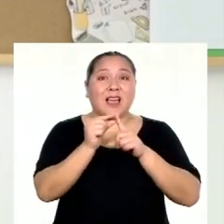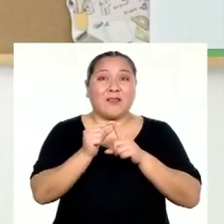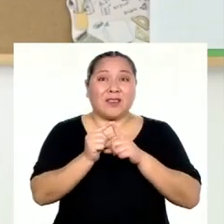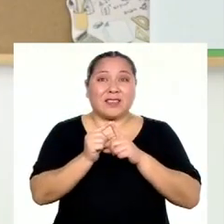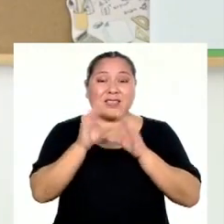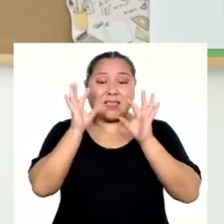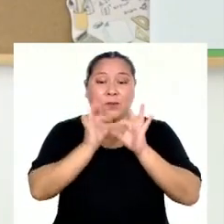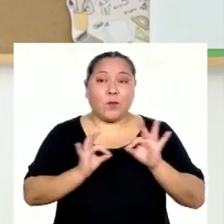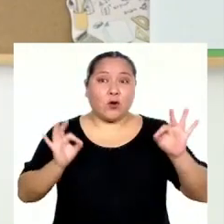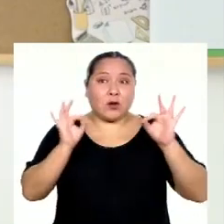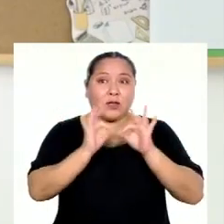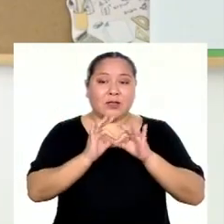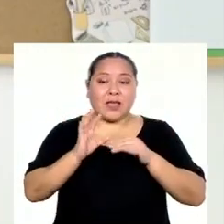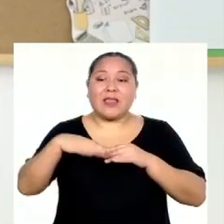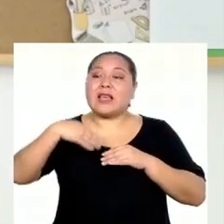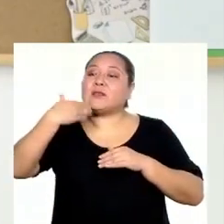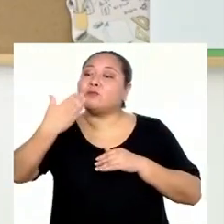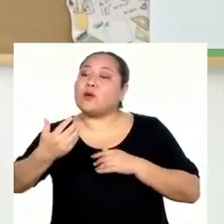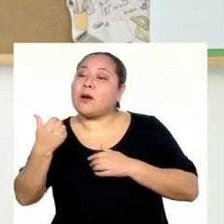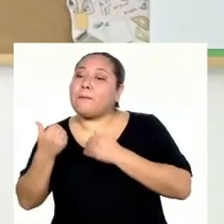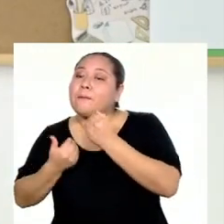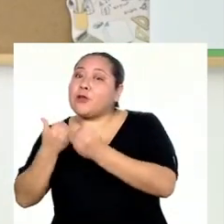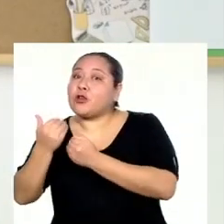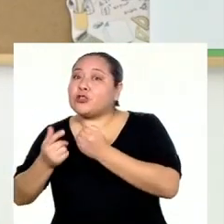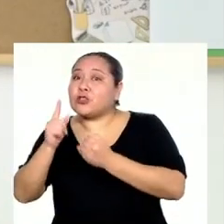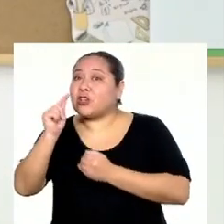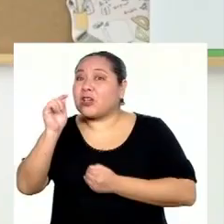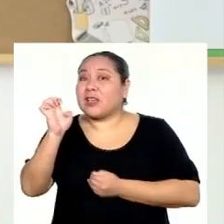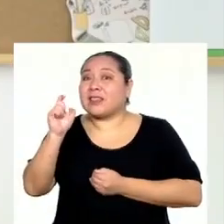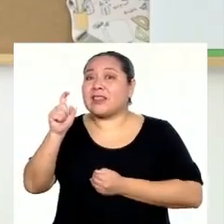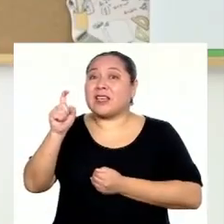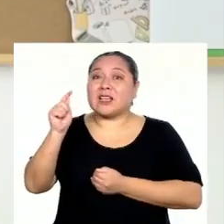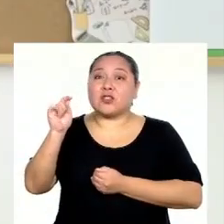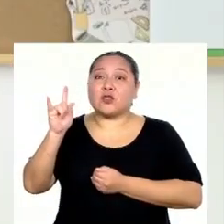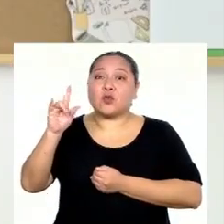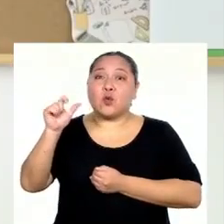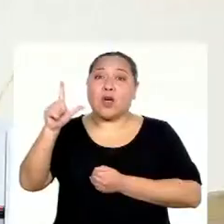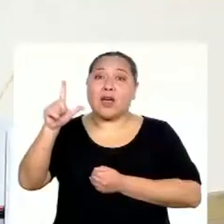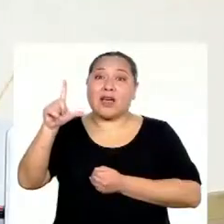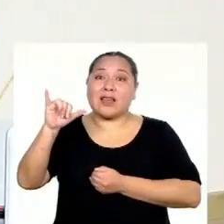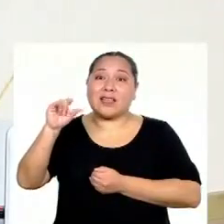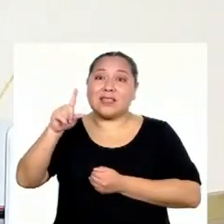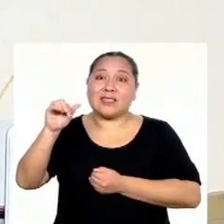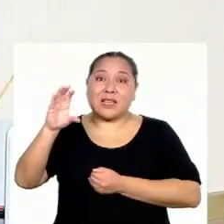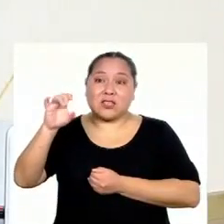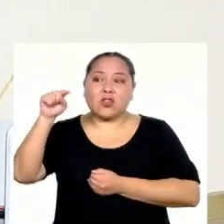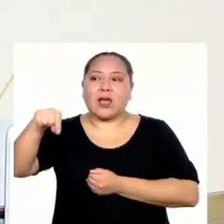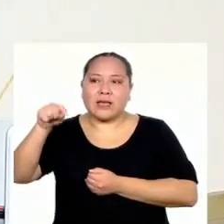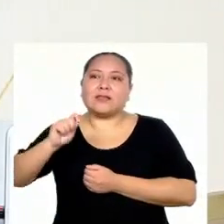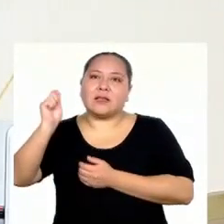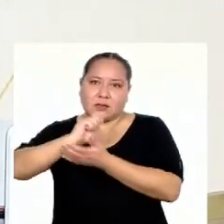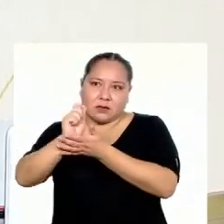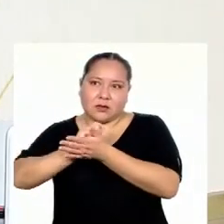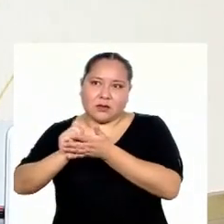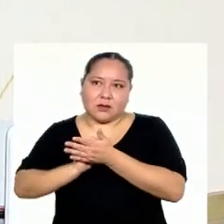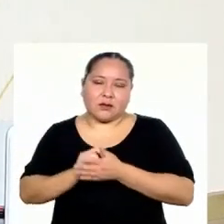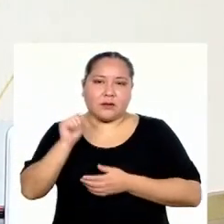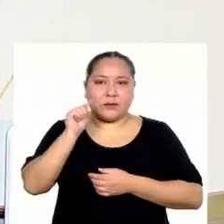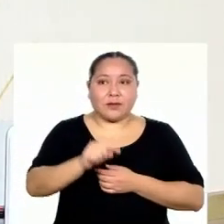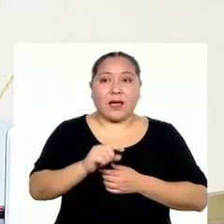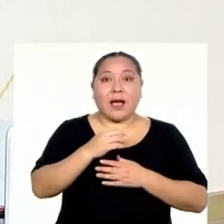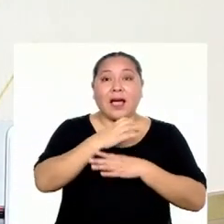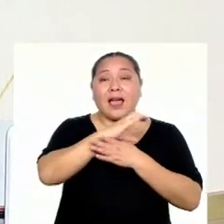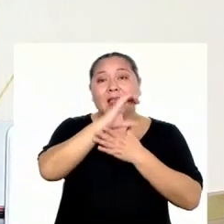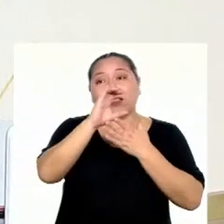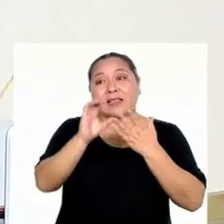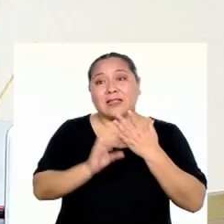el proceso de textualización, vamos a poder desarrollar un poco más las ideas. Una de las características de los textos instructivos